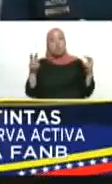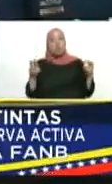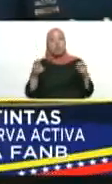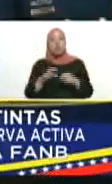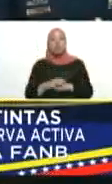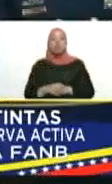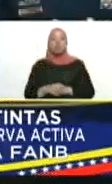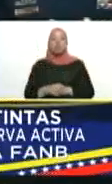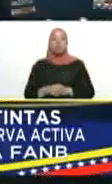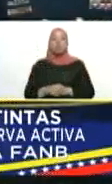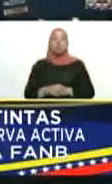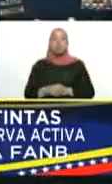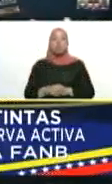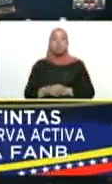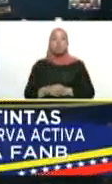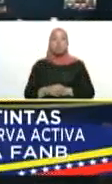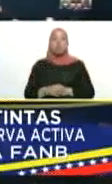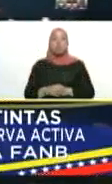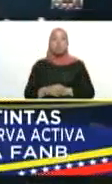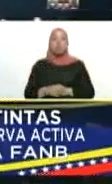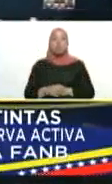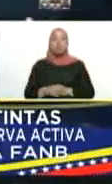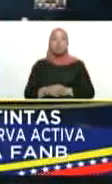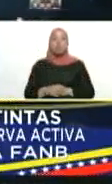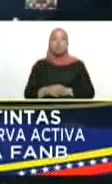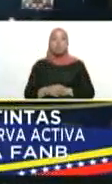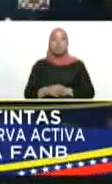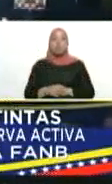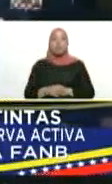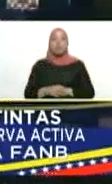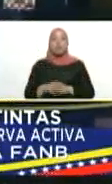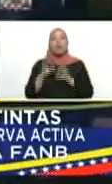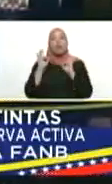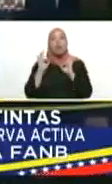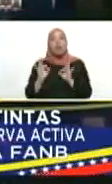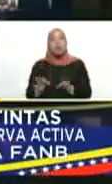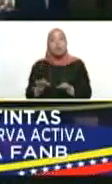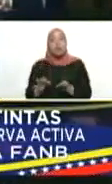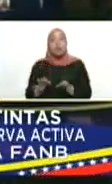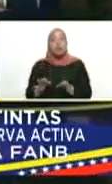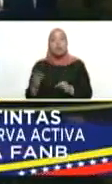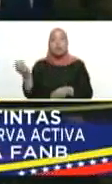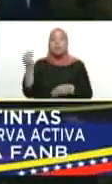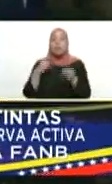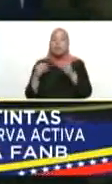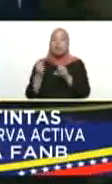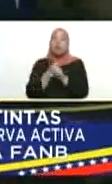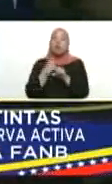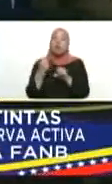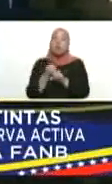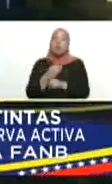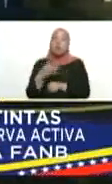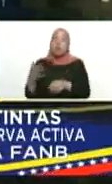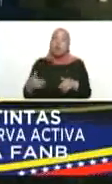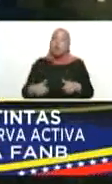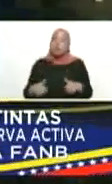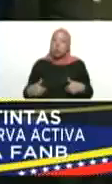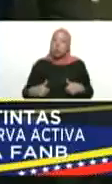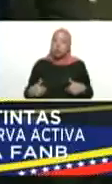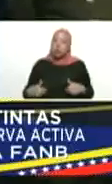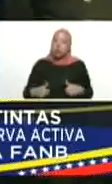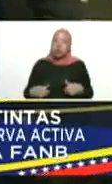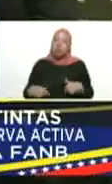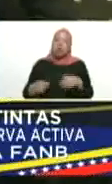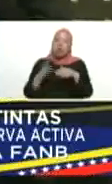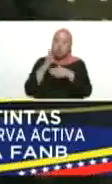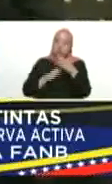vendrán para ustedes. Y les exijo el máximo compromiso, el máximo esfuerzo, la máxima